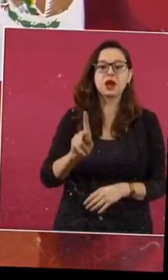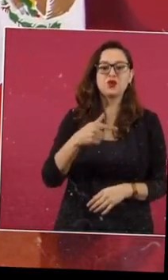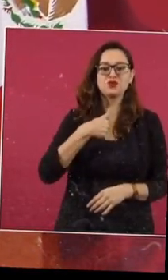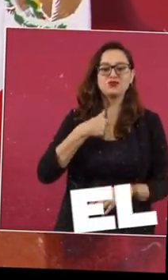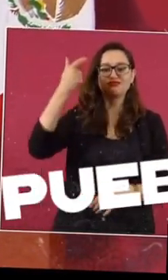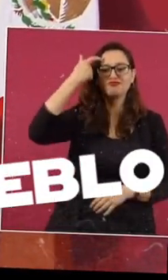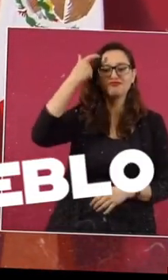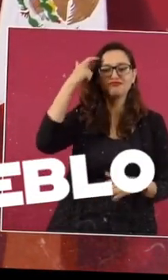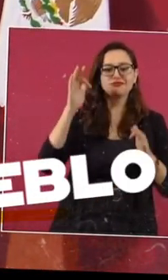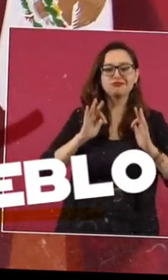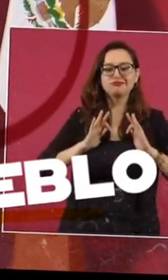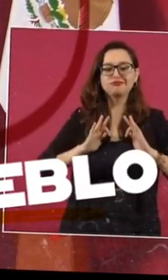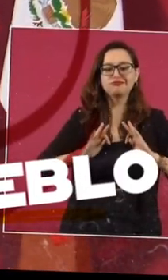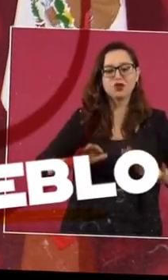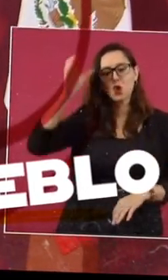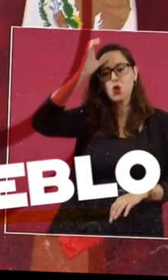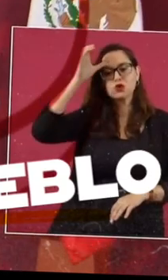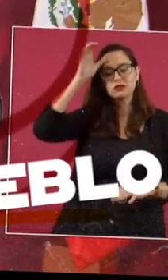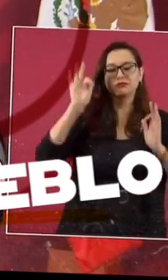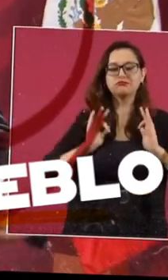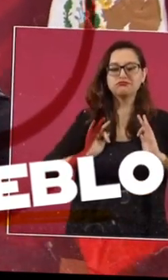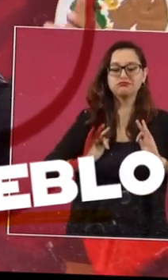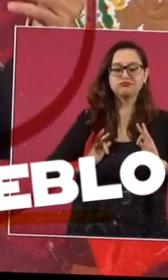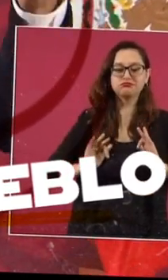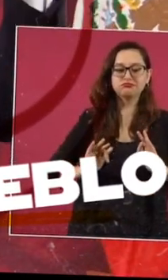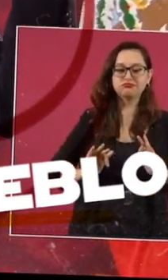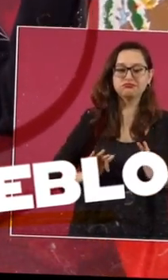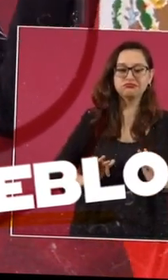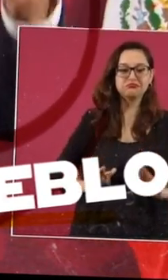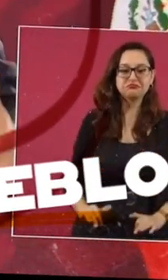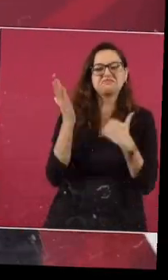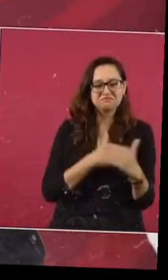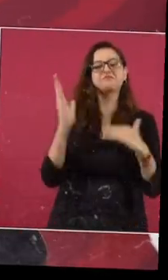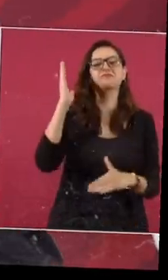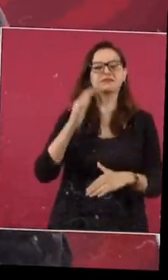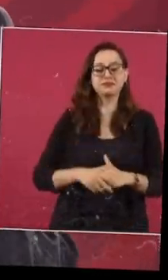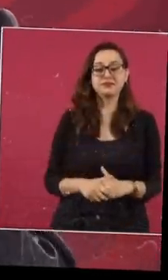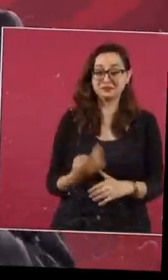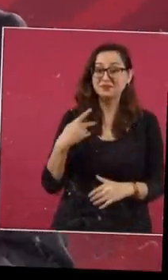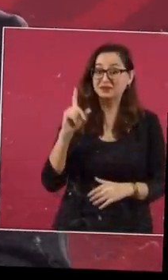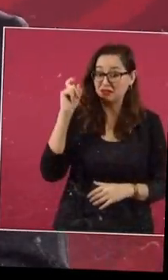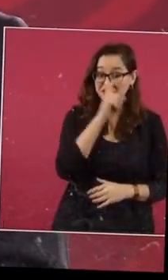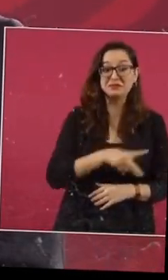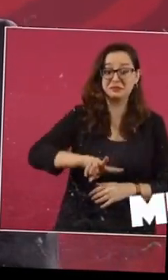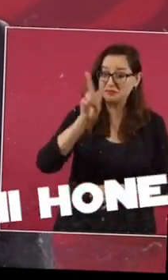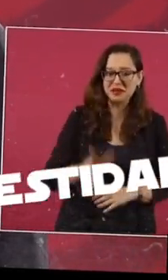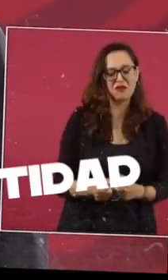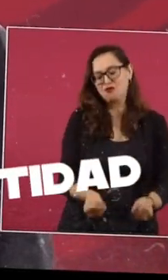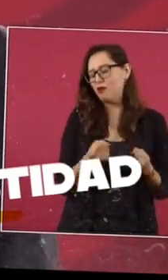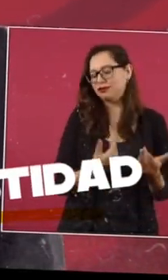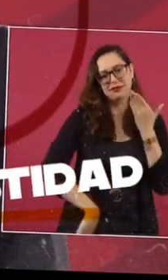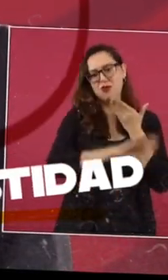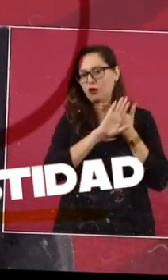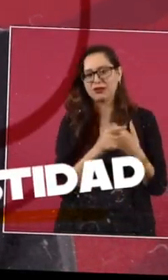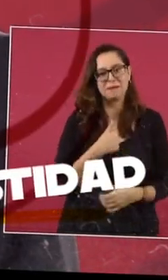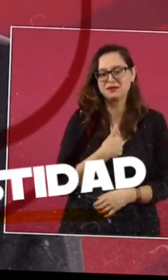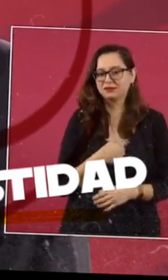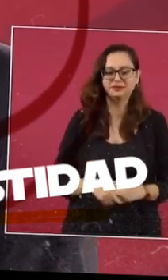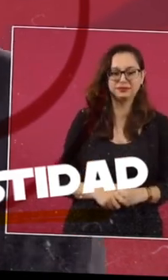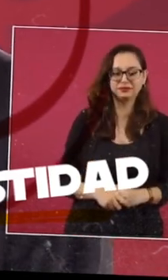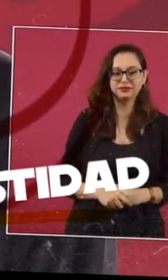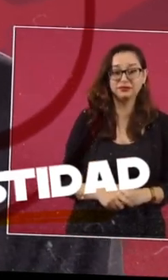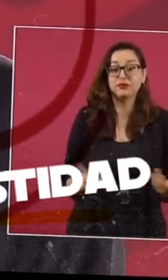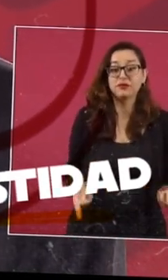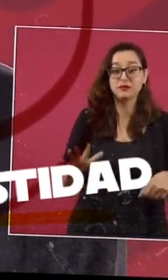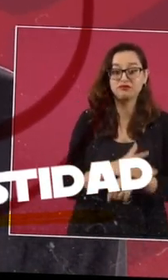tranquila y salí adelante. Me sacó adelante el pueblo, pero fue duro, un golpe muy fuerte. Sí.